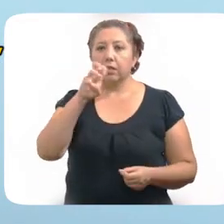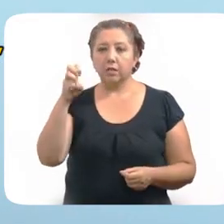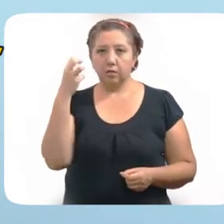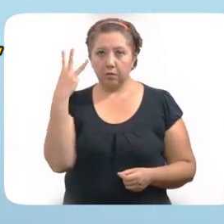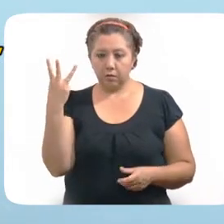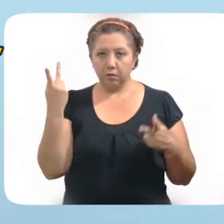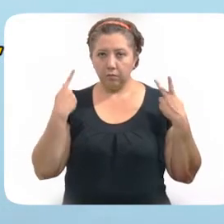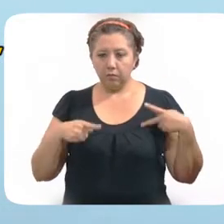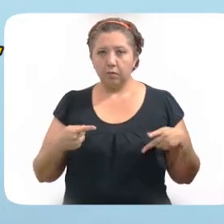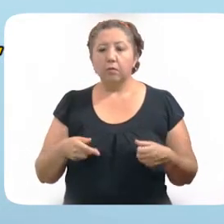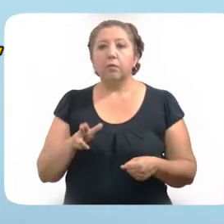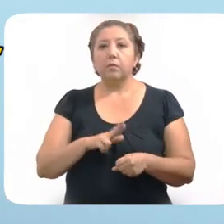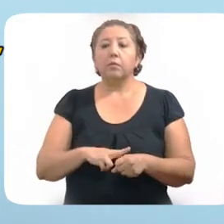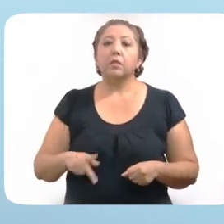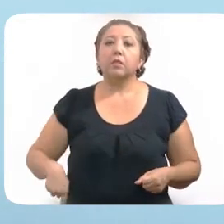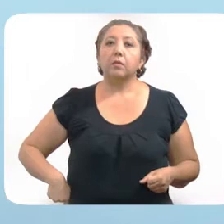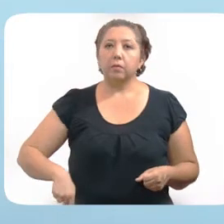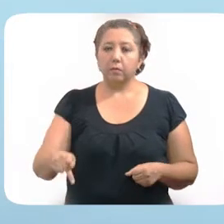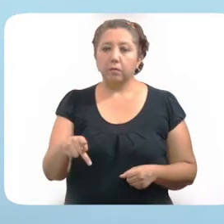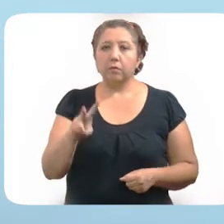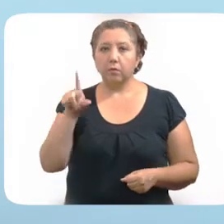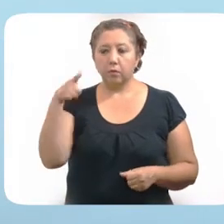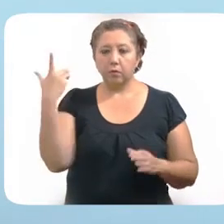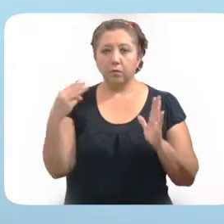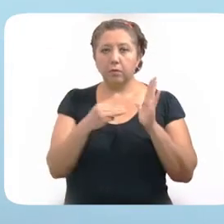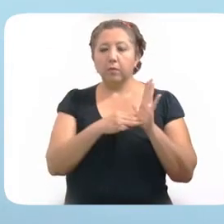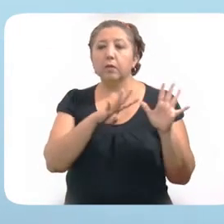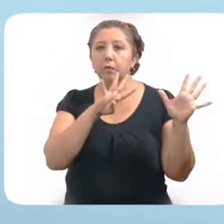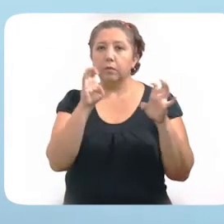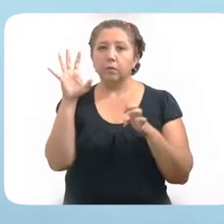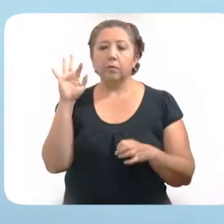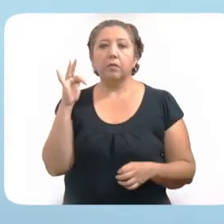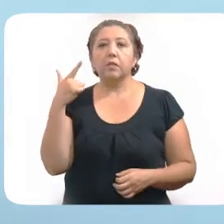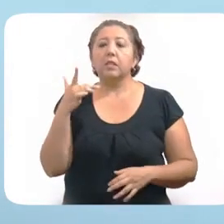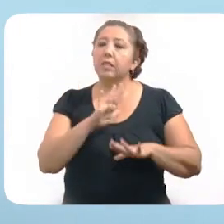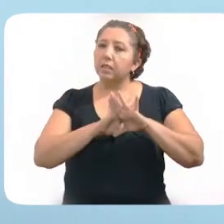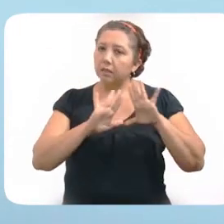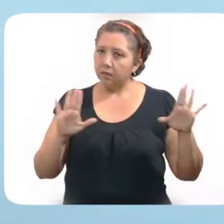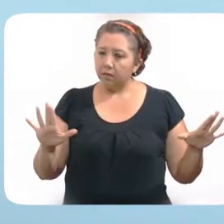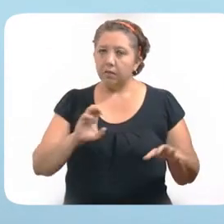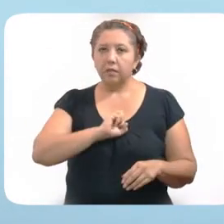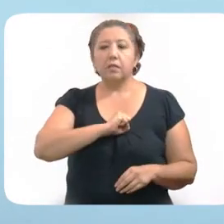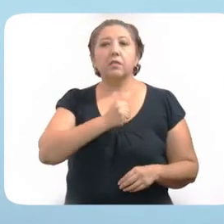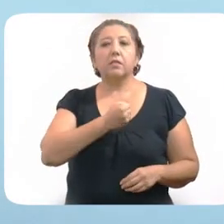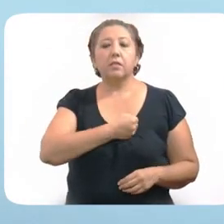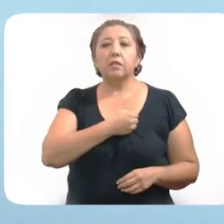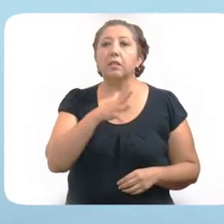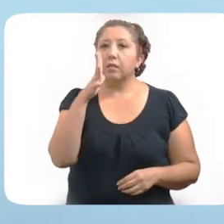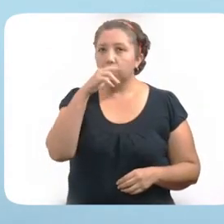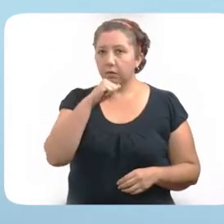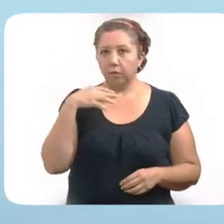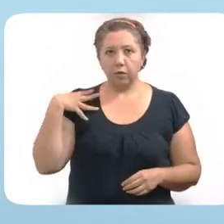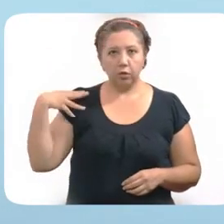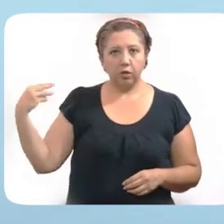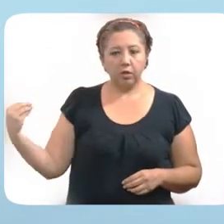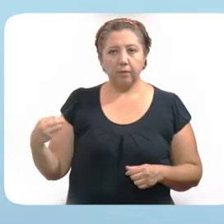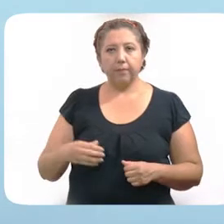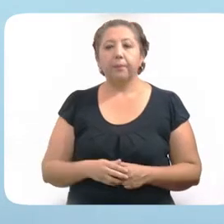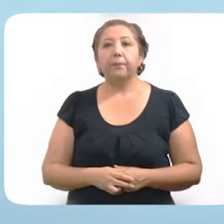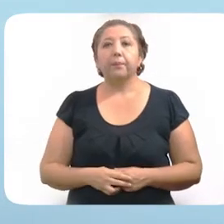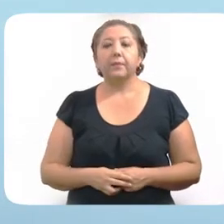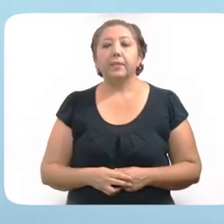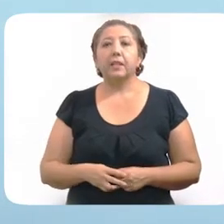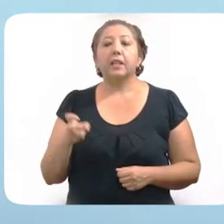303 pacientes en hospitales públicos. 12.947 pacientes ya se recuperaron, no presentan síntomas ni pueden